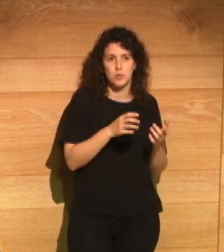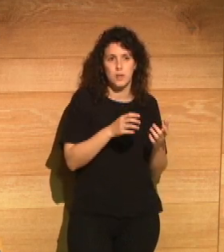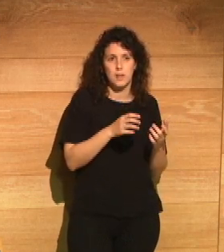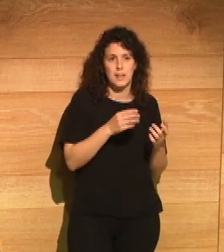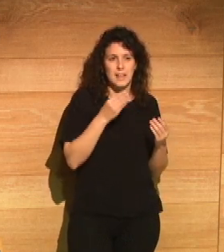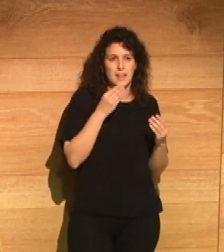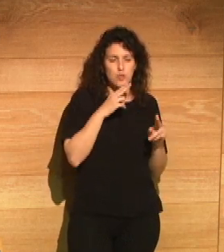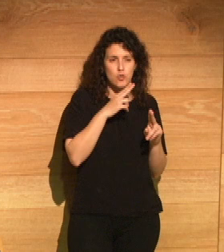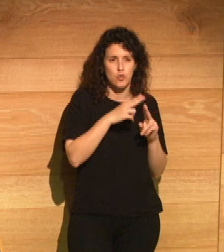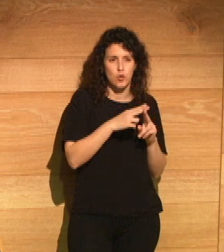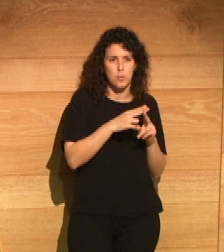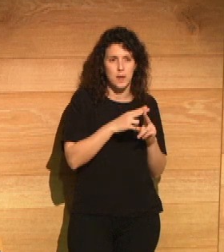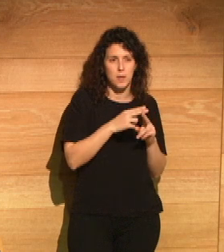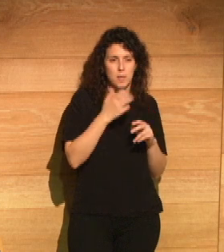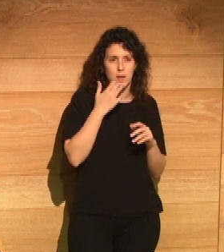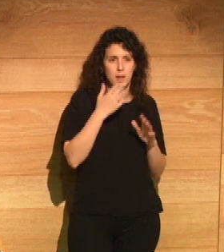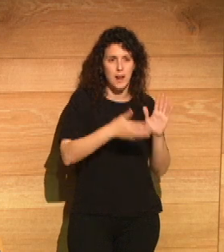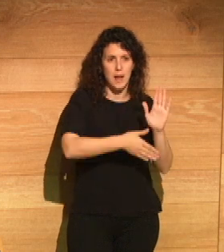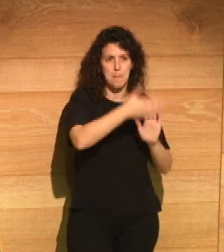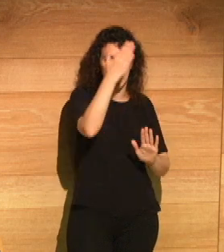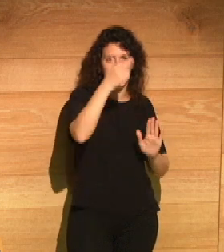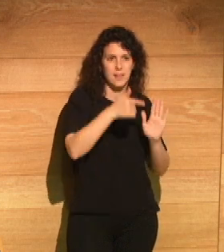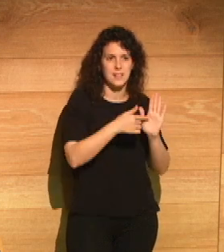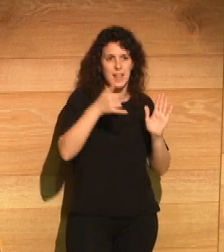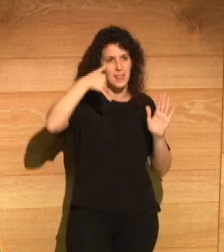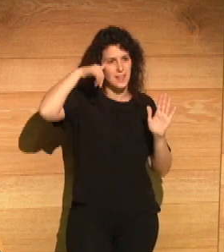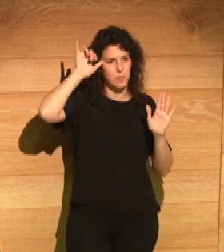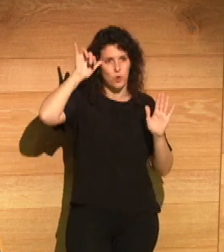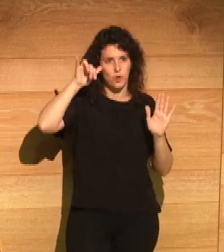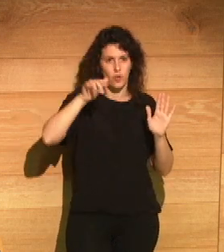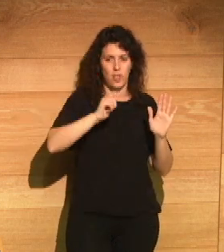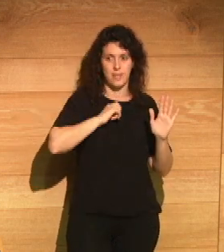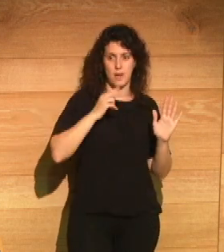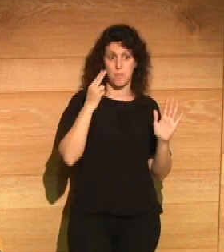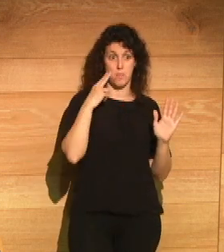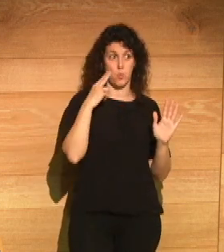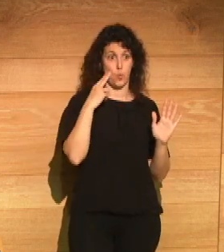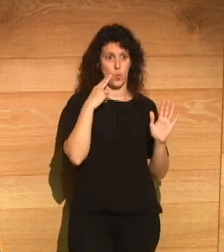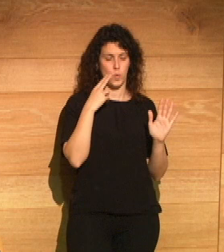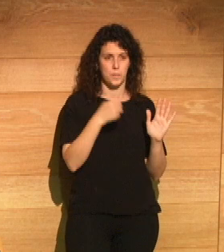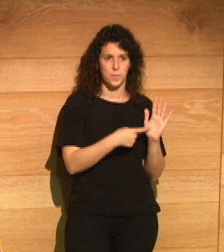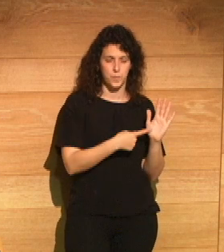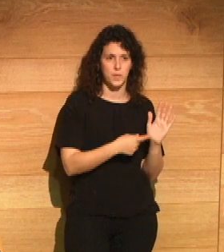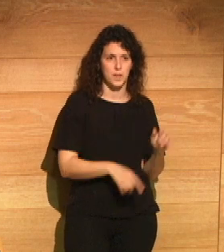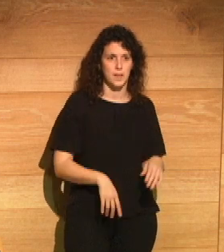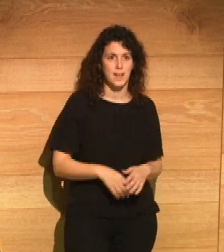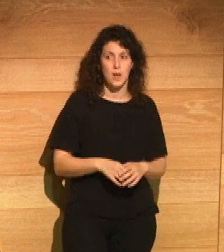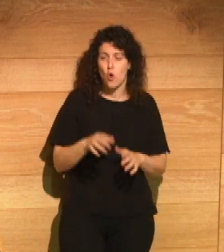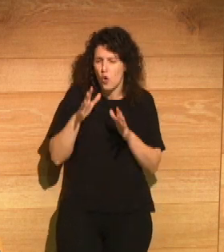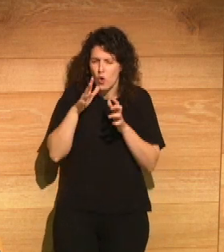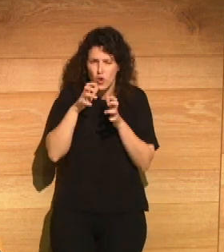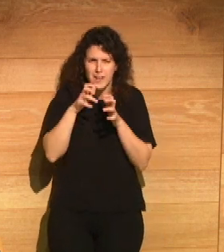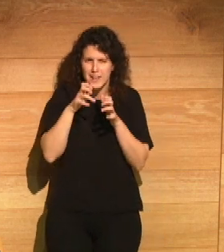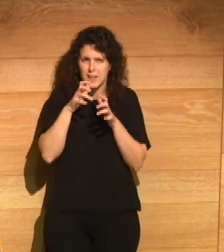¿Cómo se llama el que está en las paredes? El demonio, que me da un miedo espantoso. Era terrible,